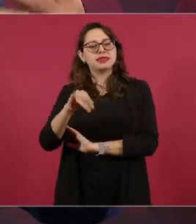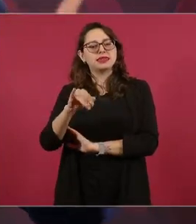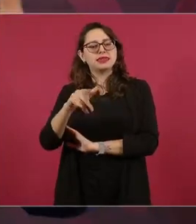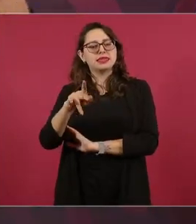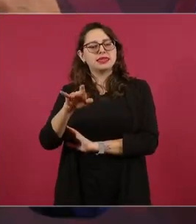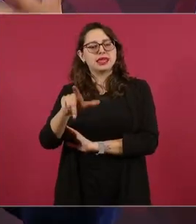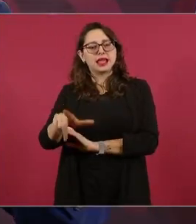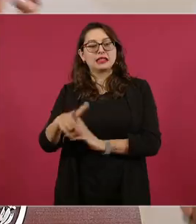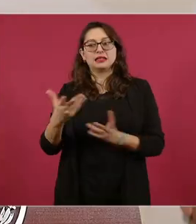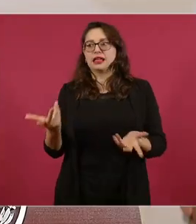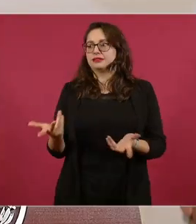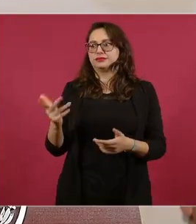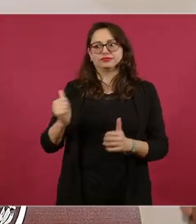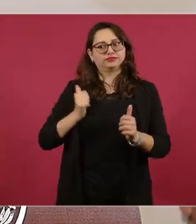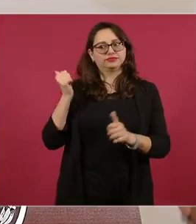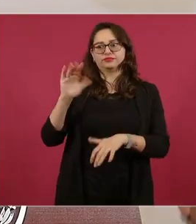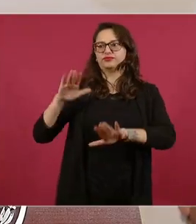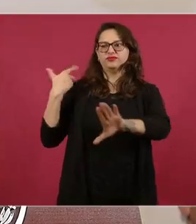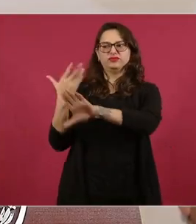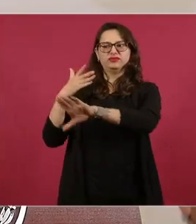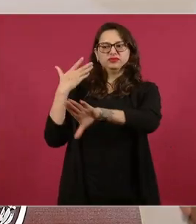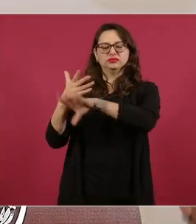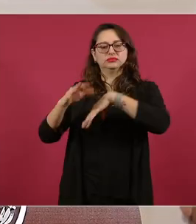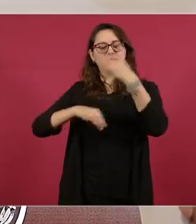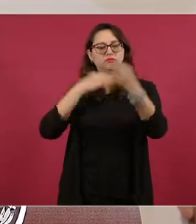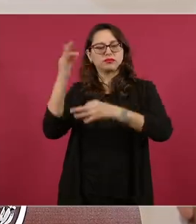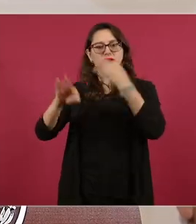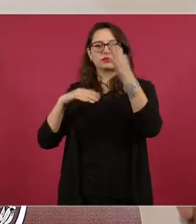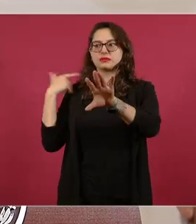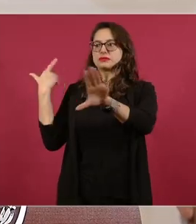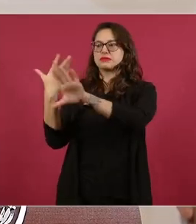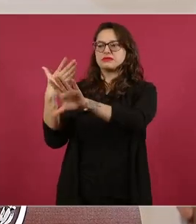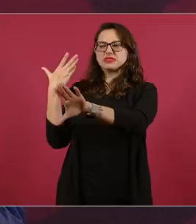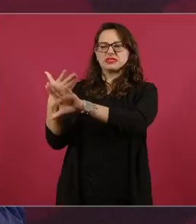de Manuel González y todo. Pero la verdad,